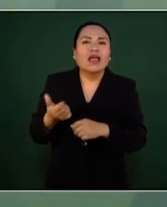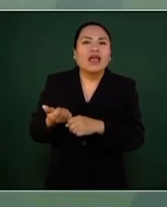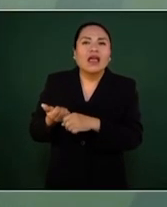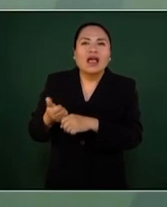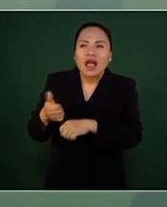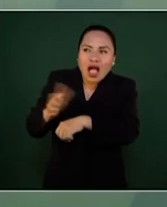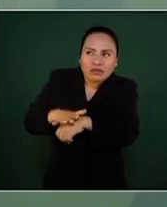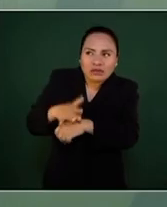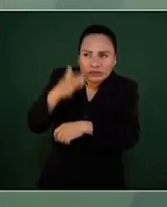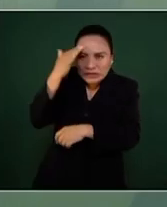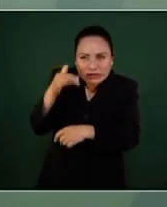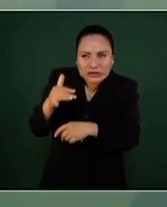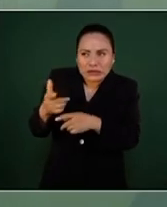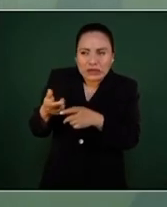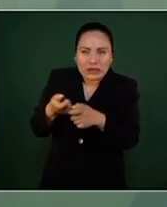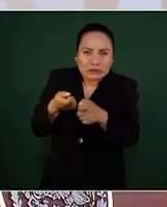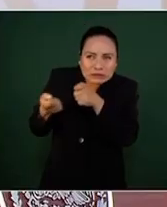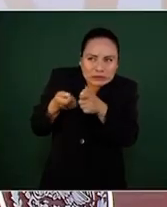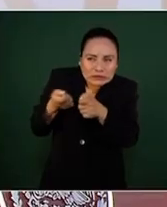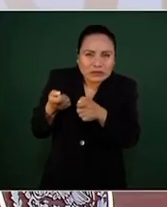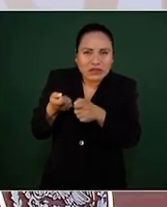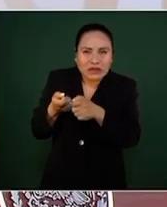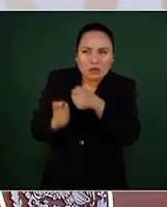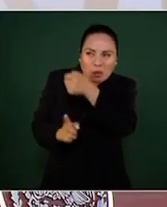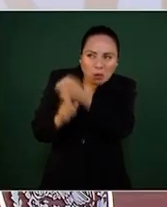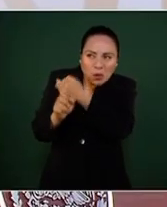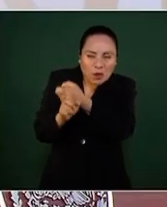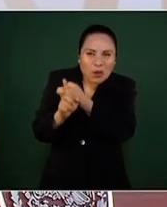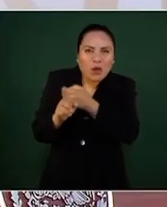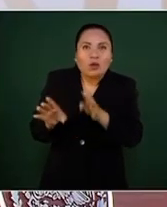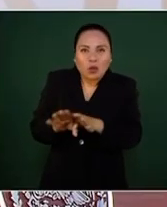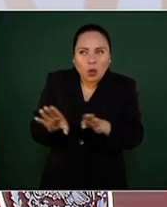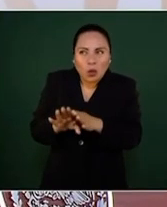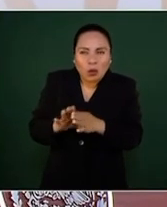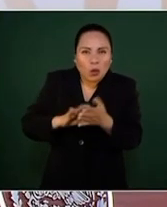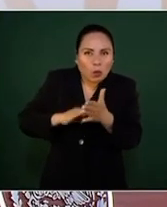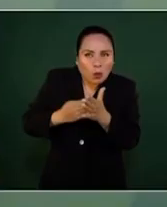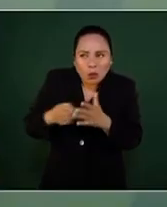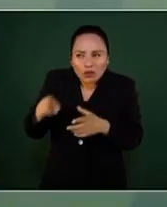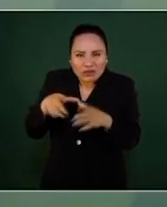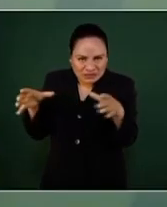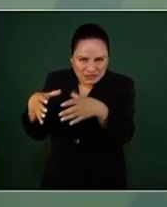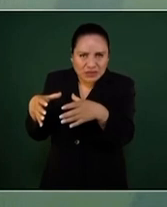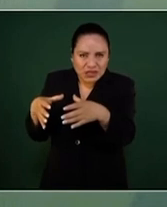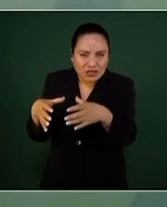conflictos, saca provecho del dolor humano.